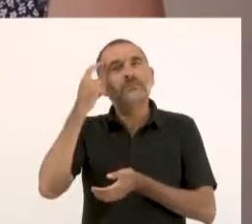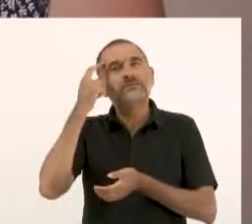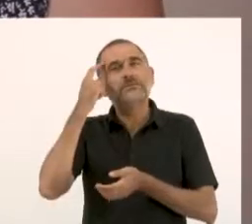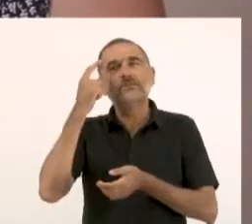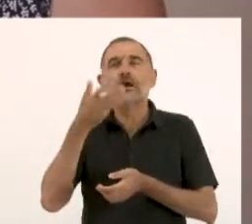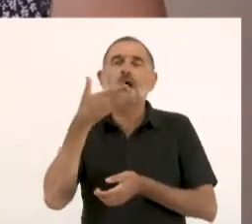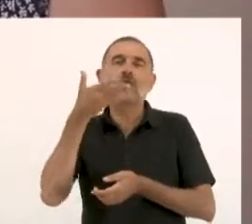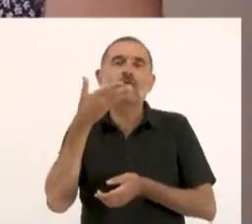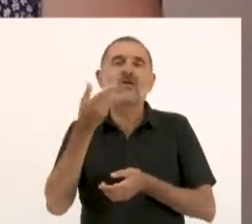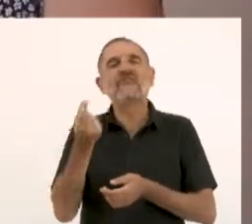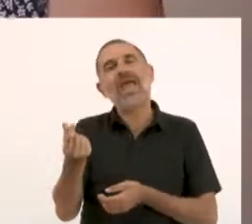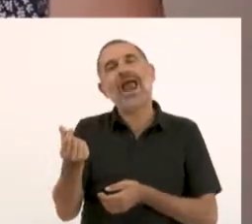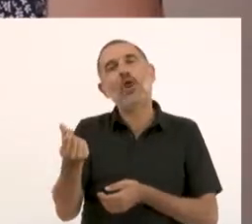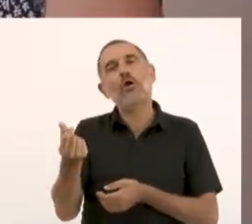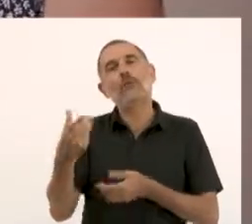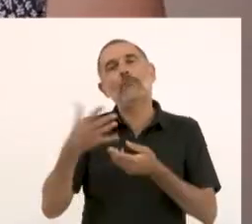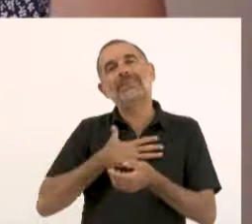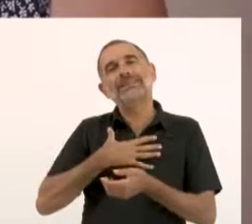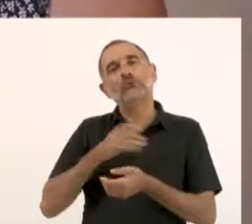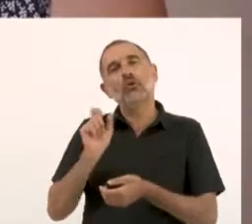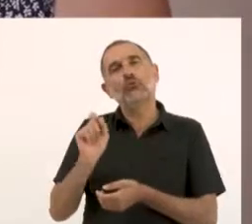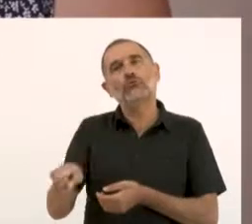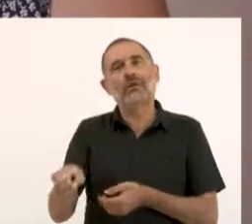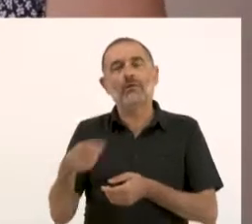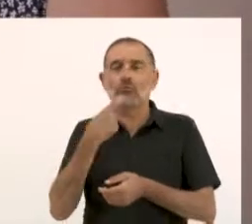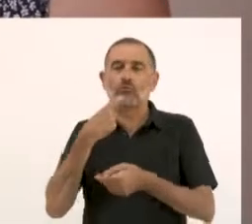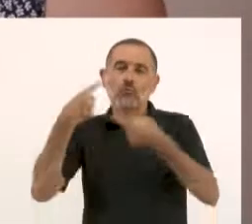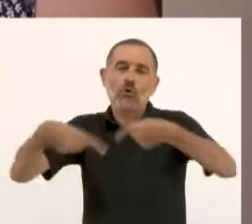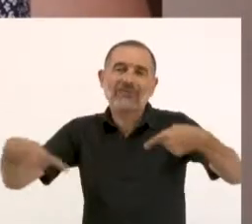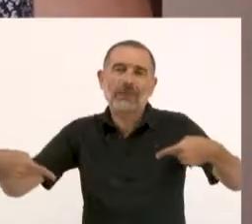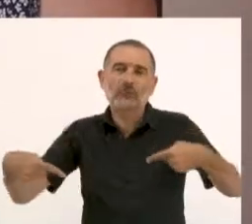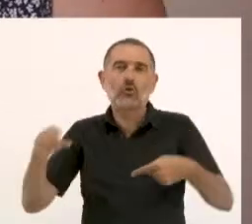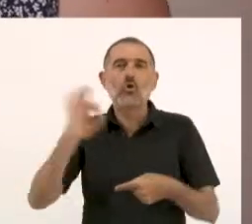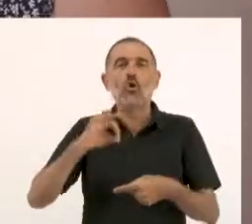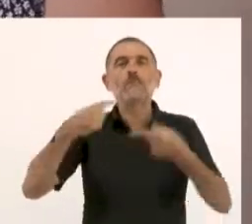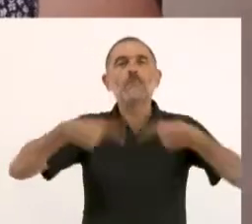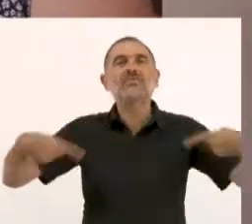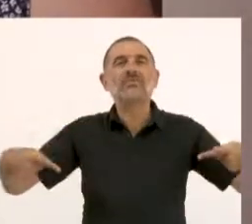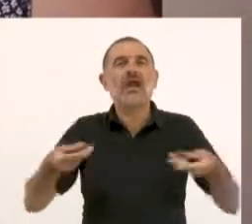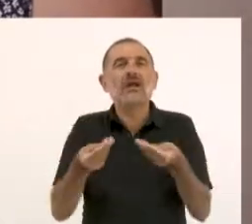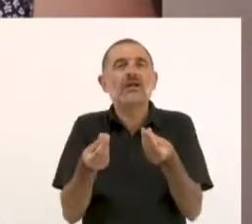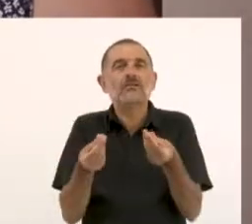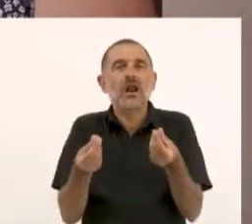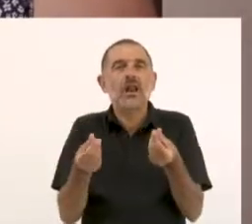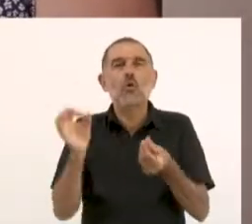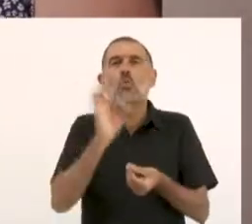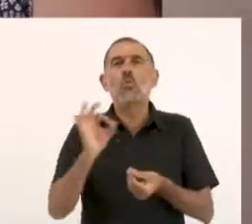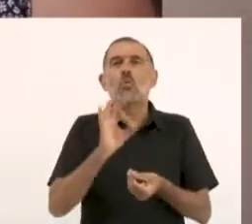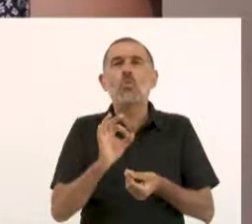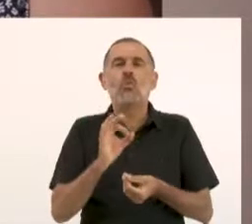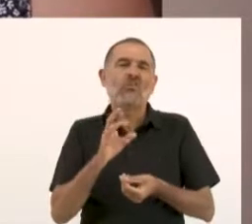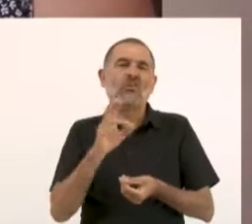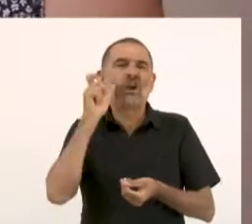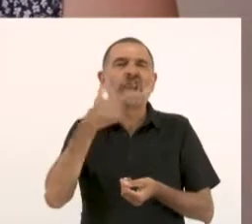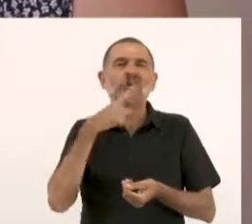de los restos o de la materialidad o de que son restos humanos de interés arqueológico, ¿sí? Pero también nos estamos preguntando cómo hablar